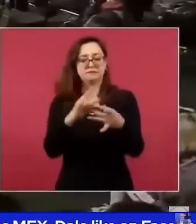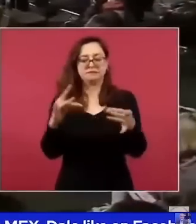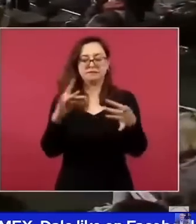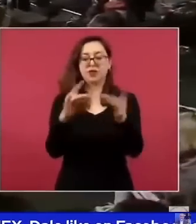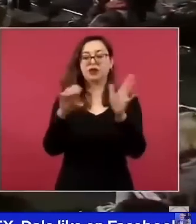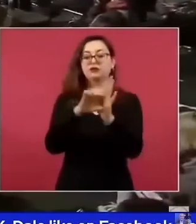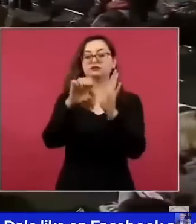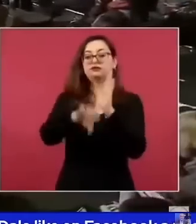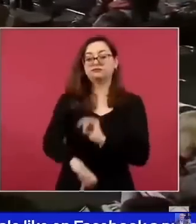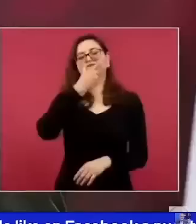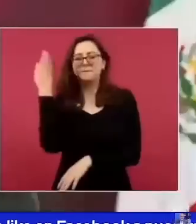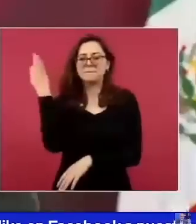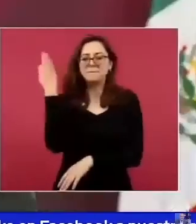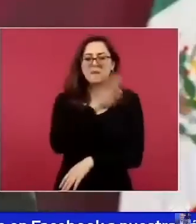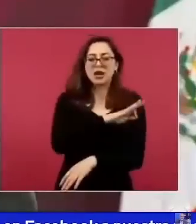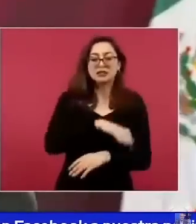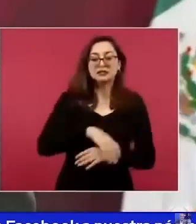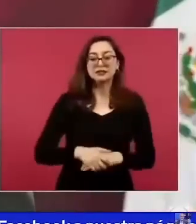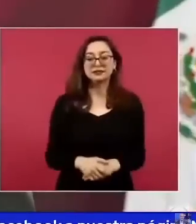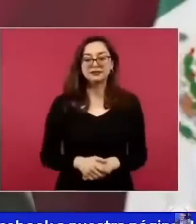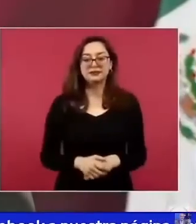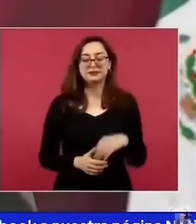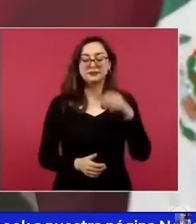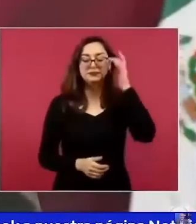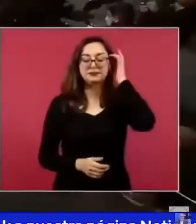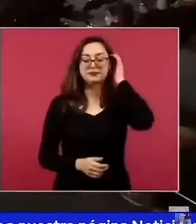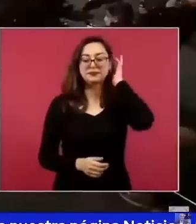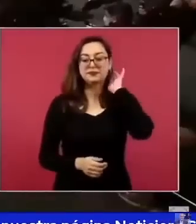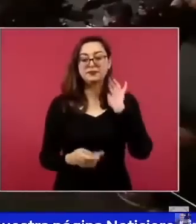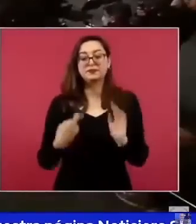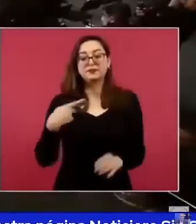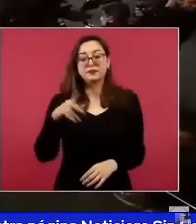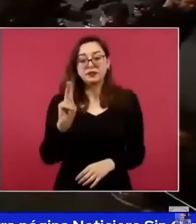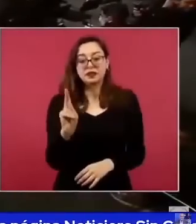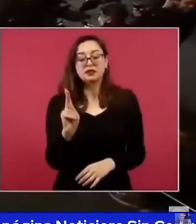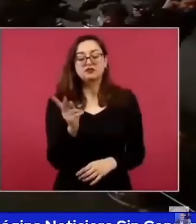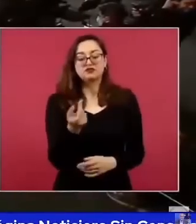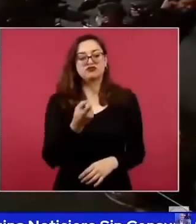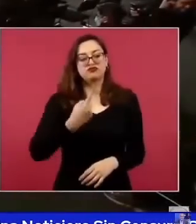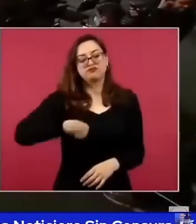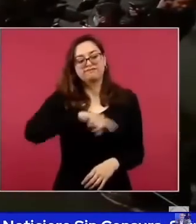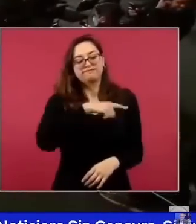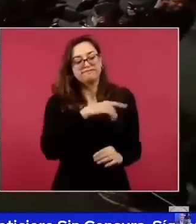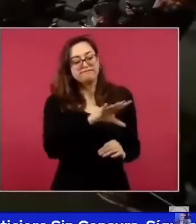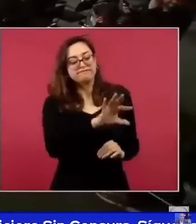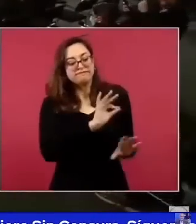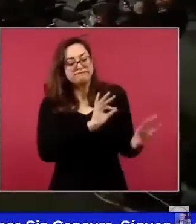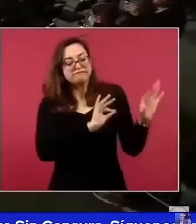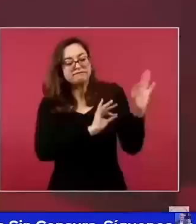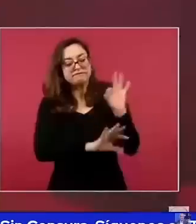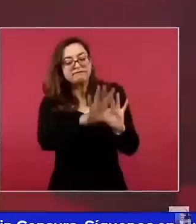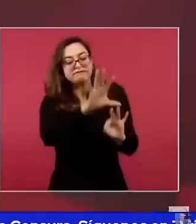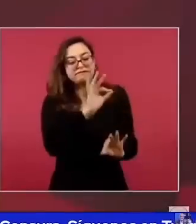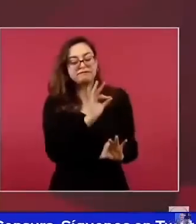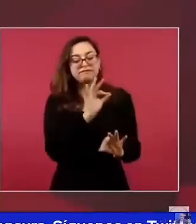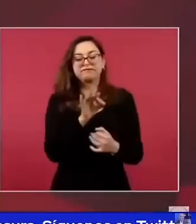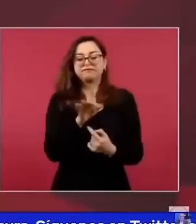chatarra agronitrogenados, existe la posibilidad de que pueda llevar su proceso en libertad. En el caso